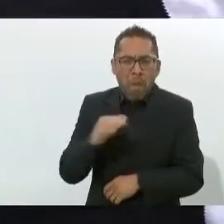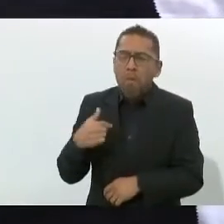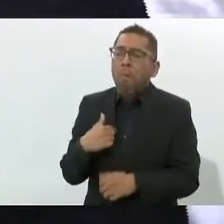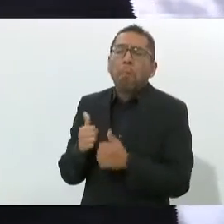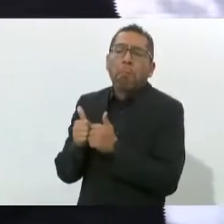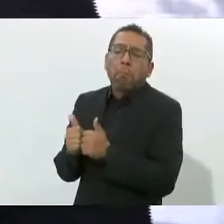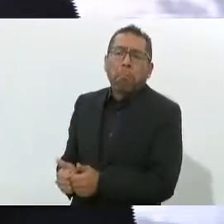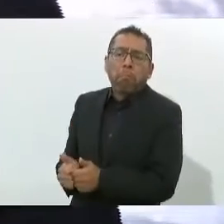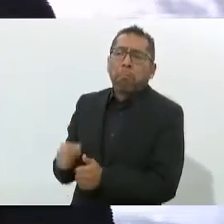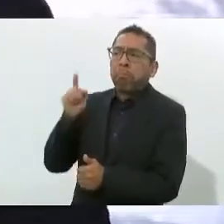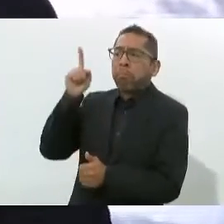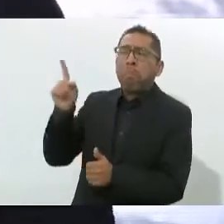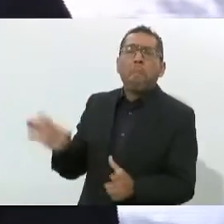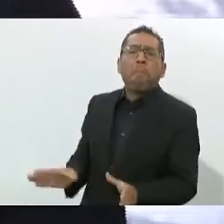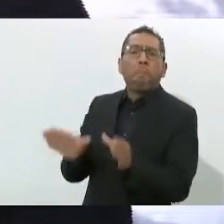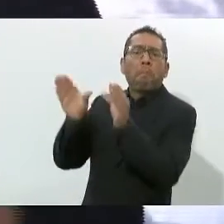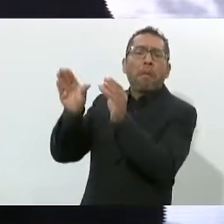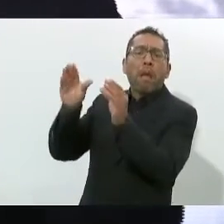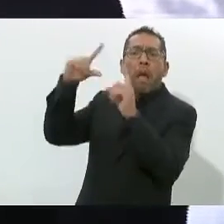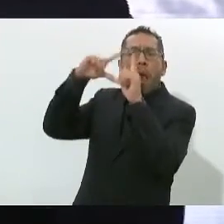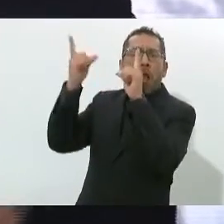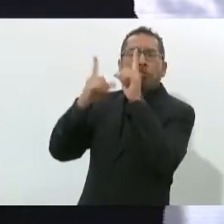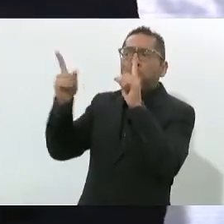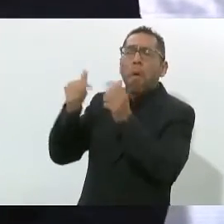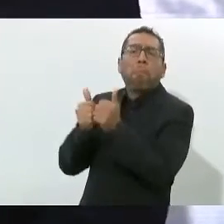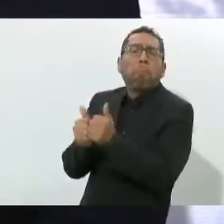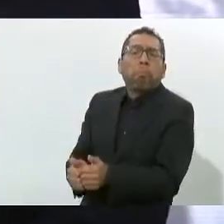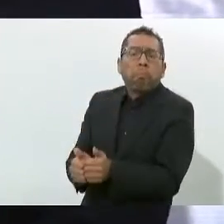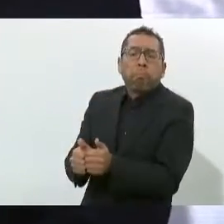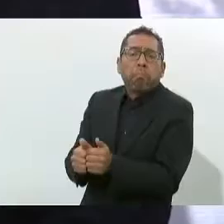en Palacio Nacional, no salir